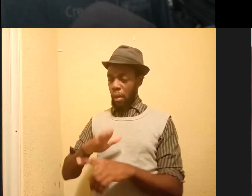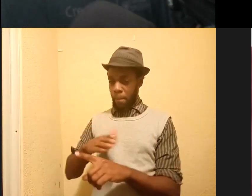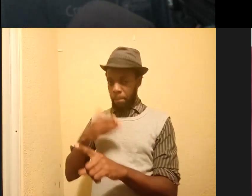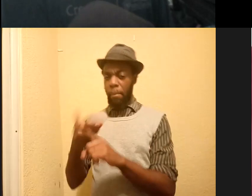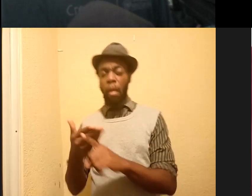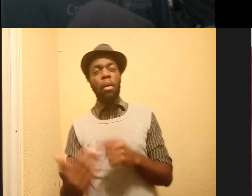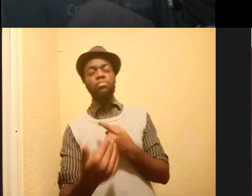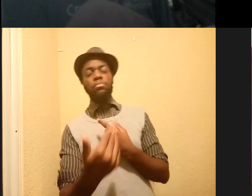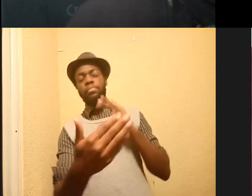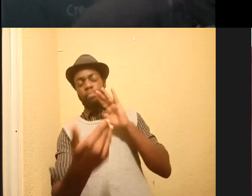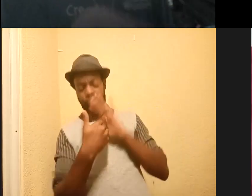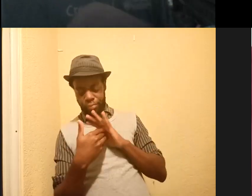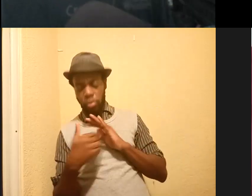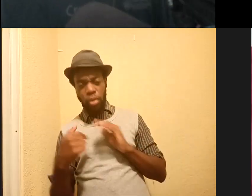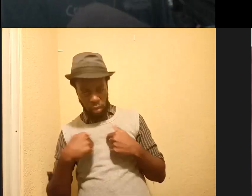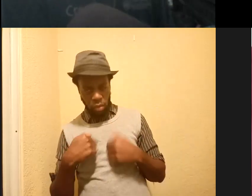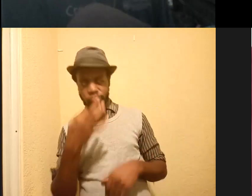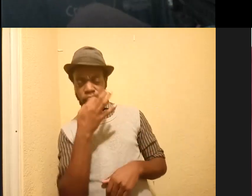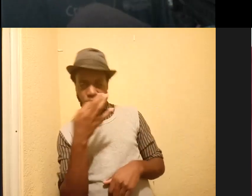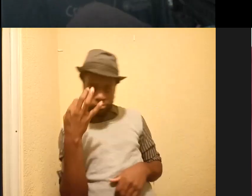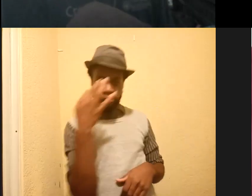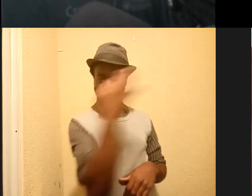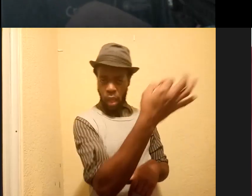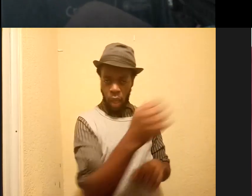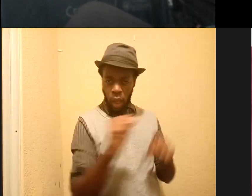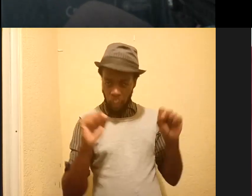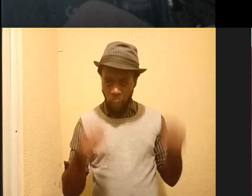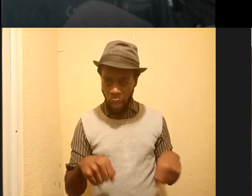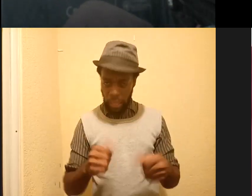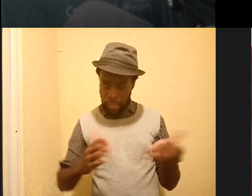también abuso sexual de una persona.